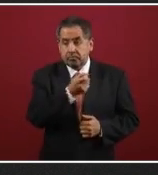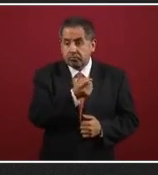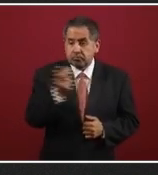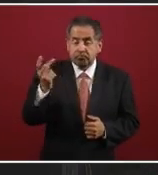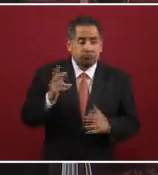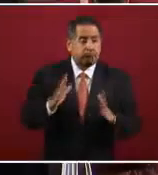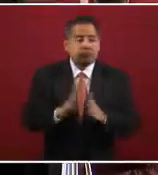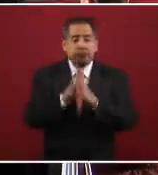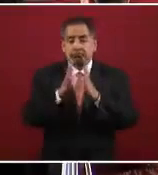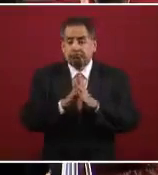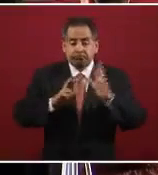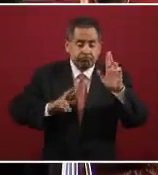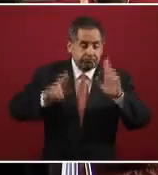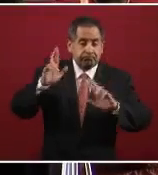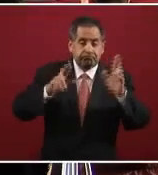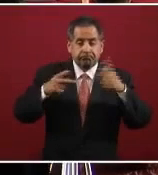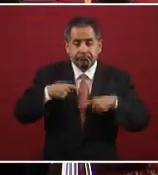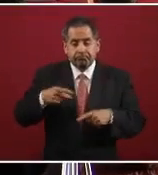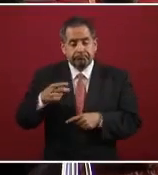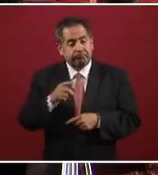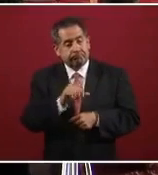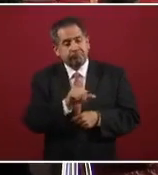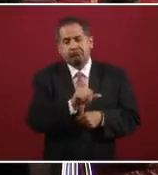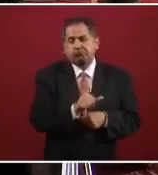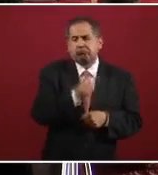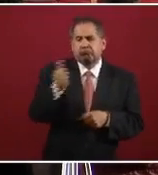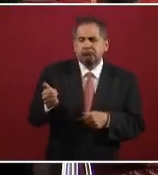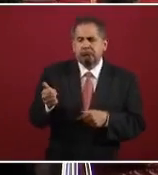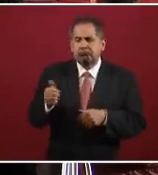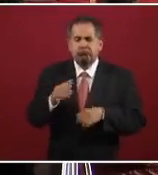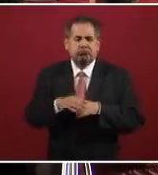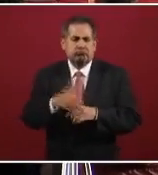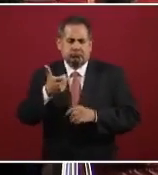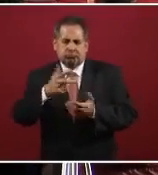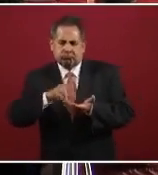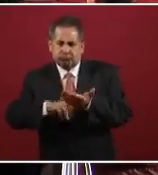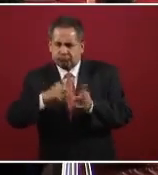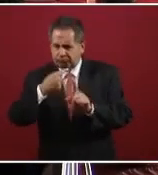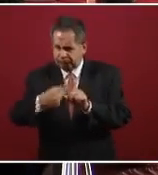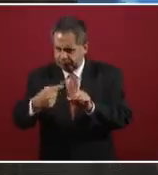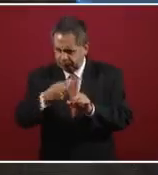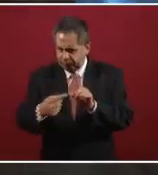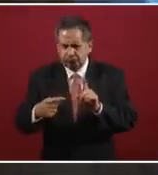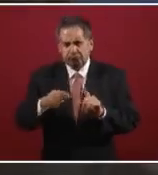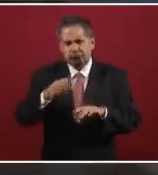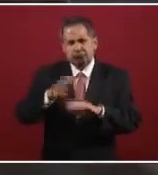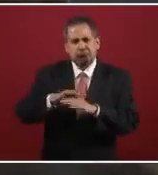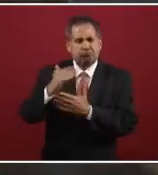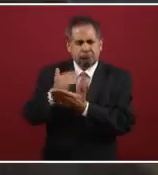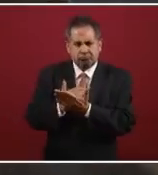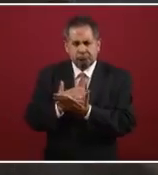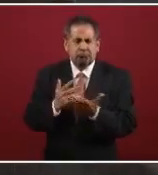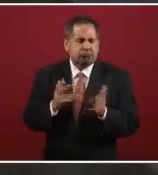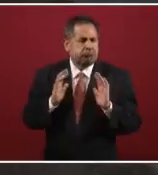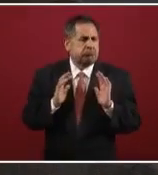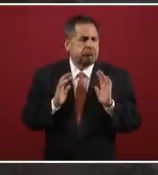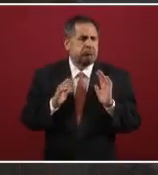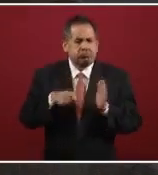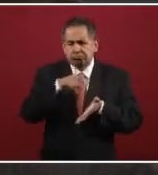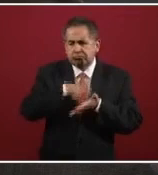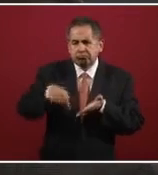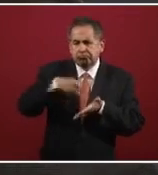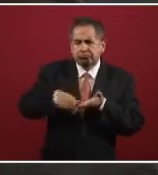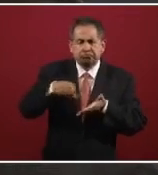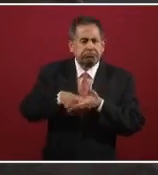participación de la ciudadanía en aquellos segmentos de precio medio y a un precio de precio menor y de